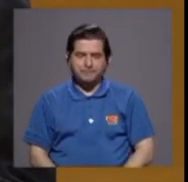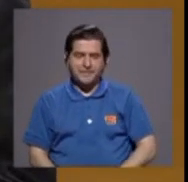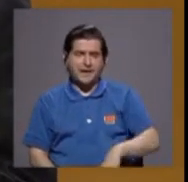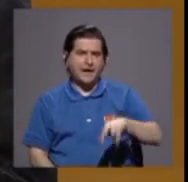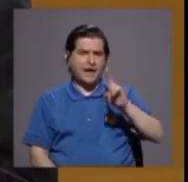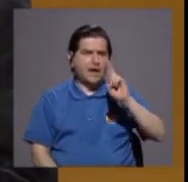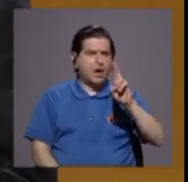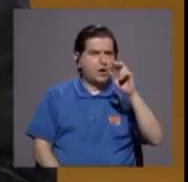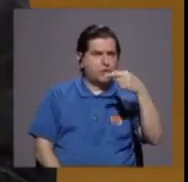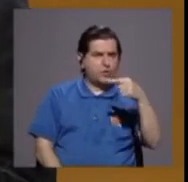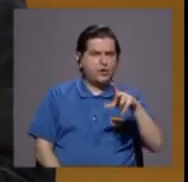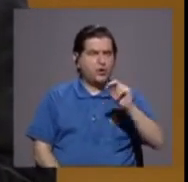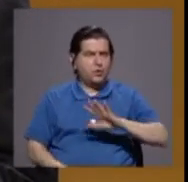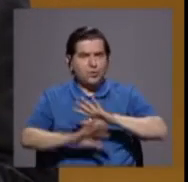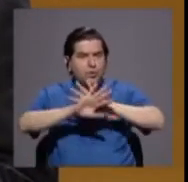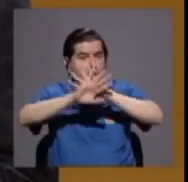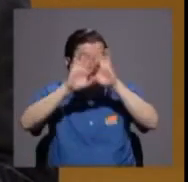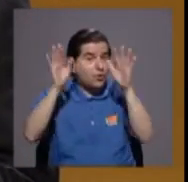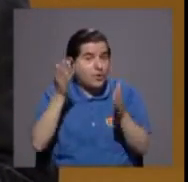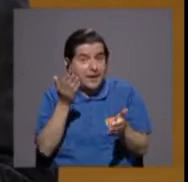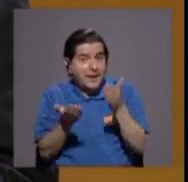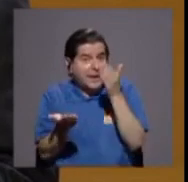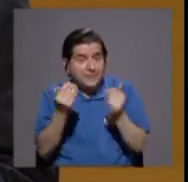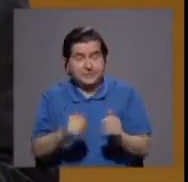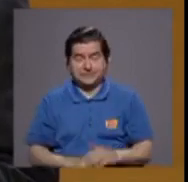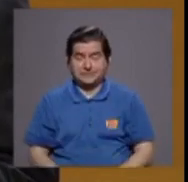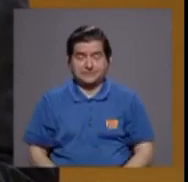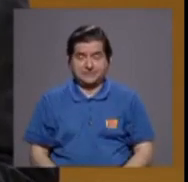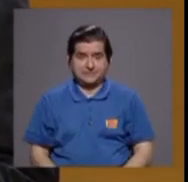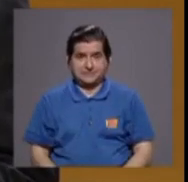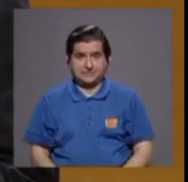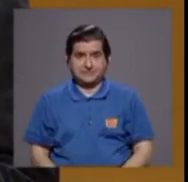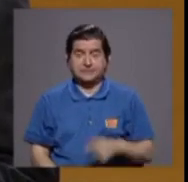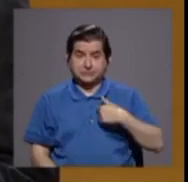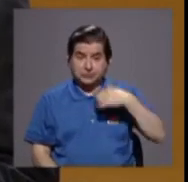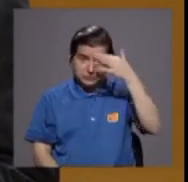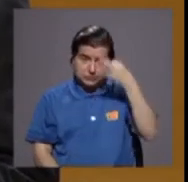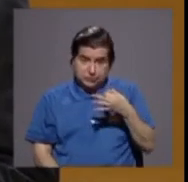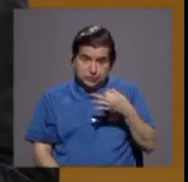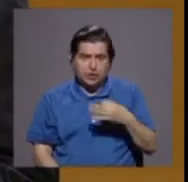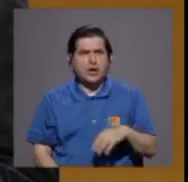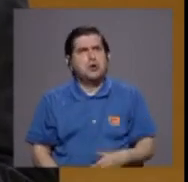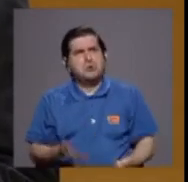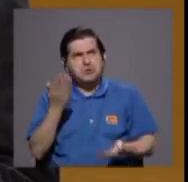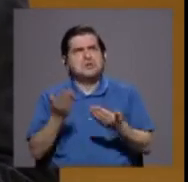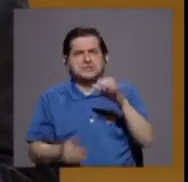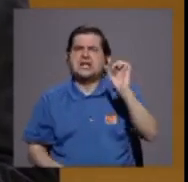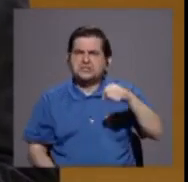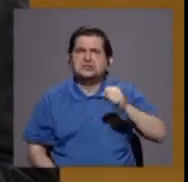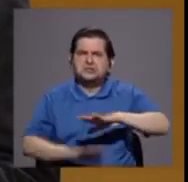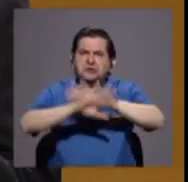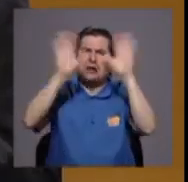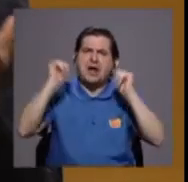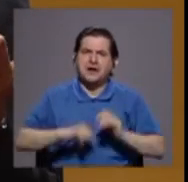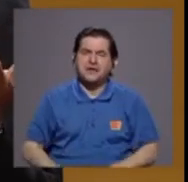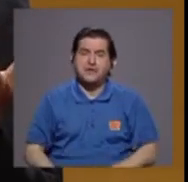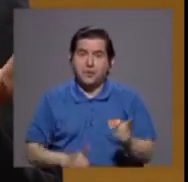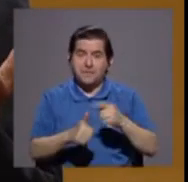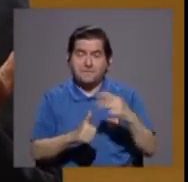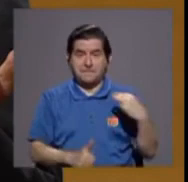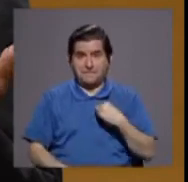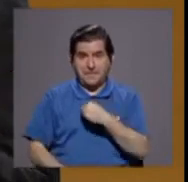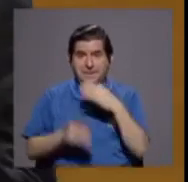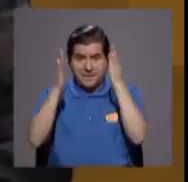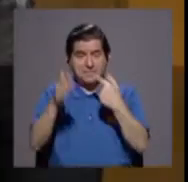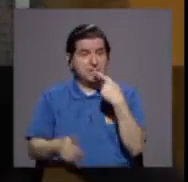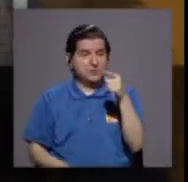Rodrigo, no está claro y me parece o sí está claro que el primer ministro